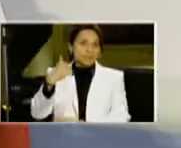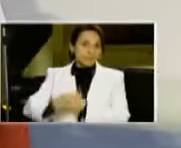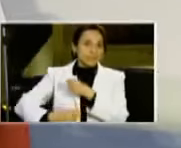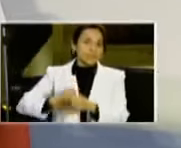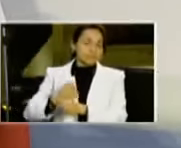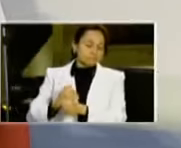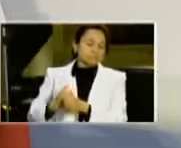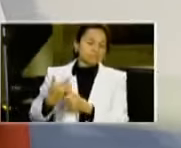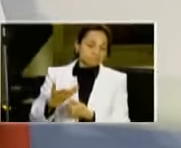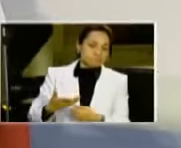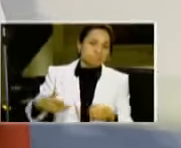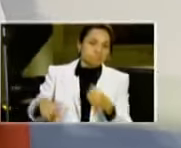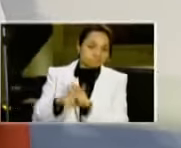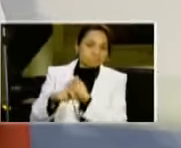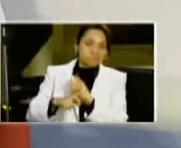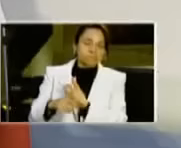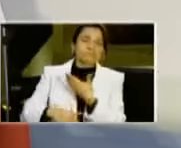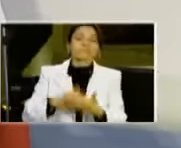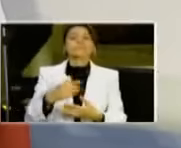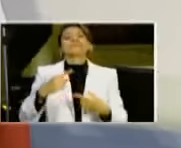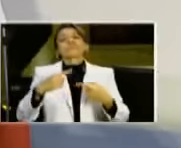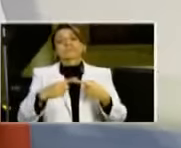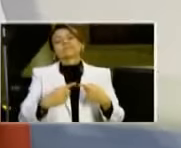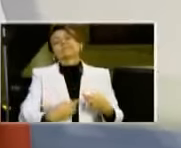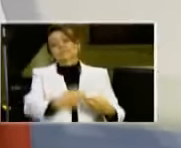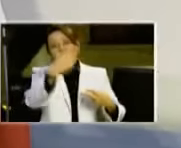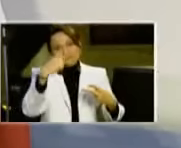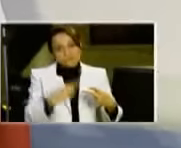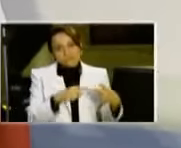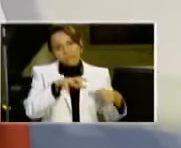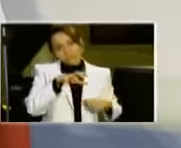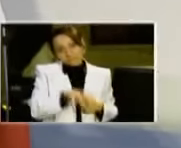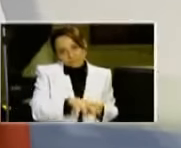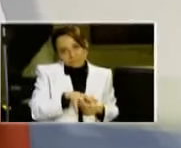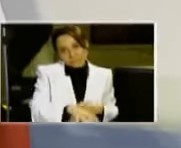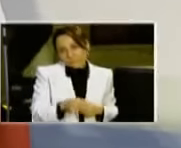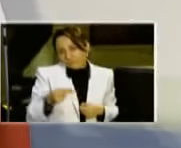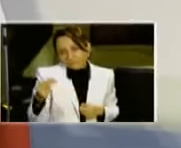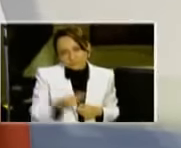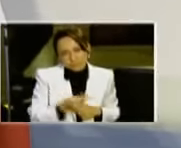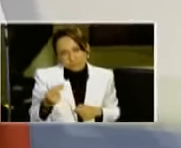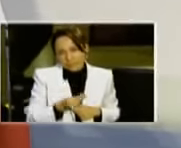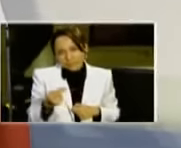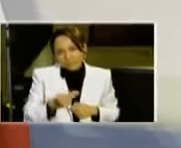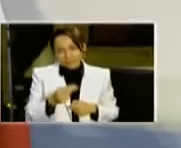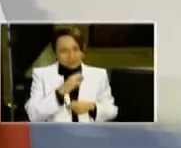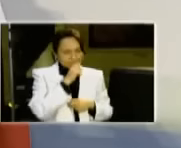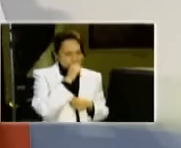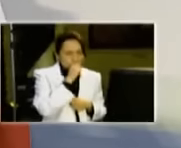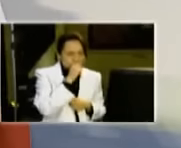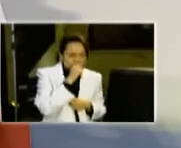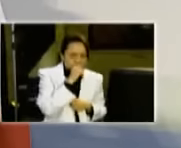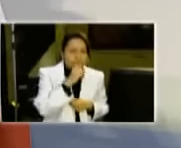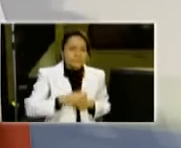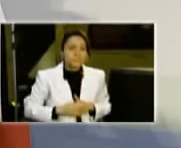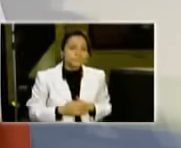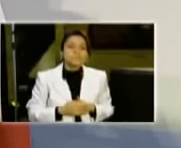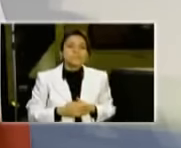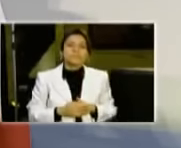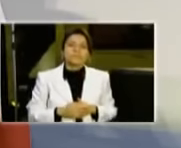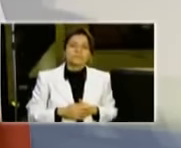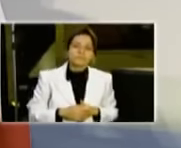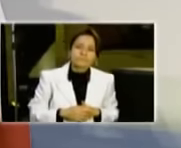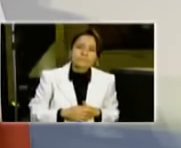Segundo, o B, fortalecer y otorgar plena vigencia a los instrumentos con que ya contamos,